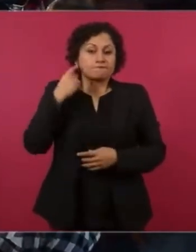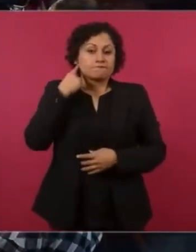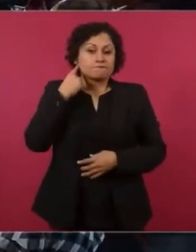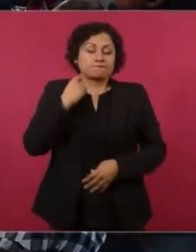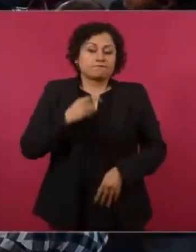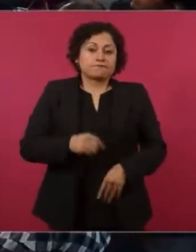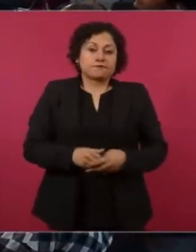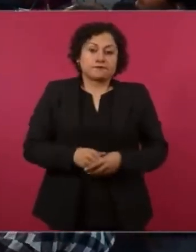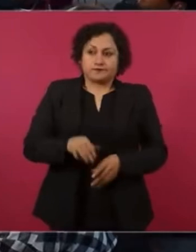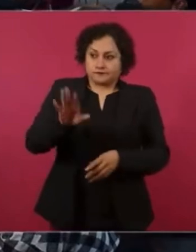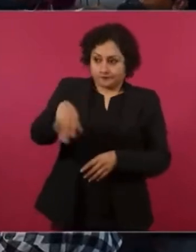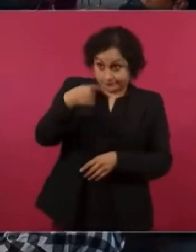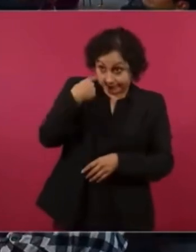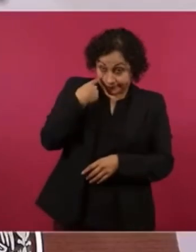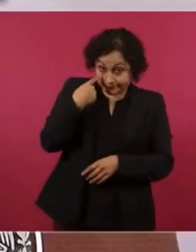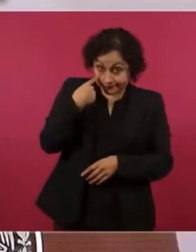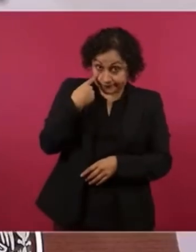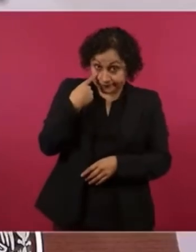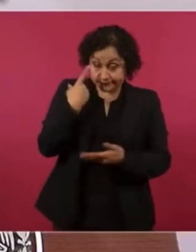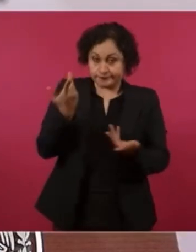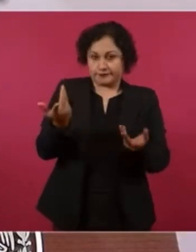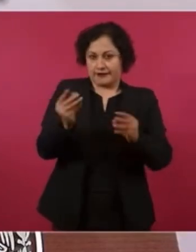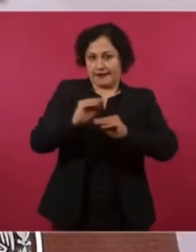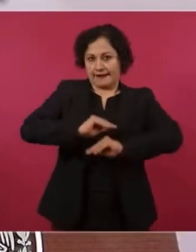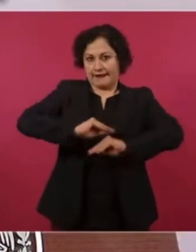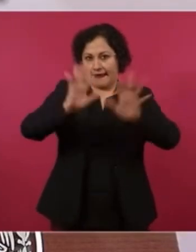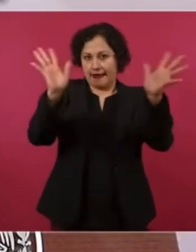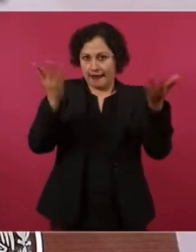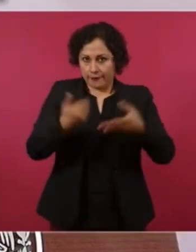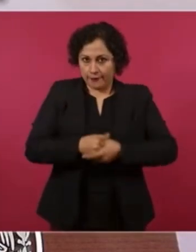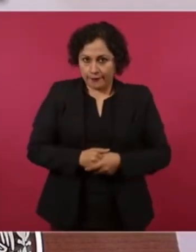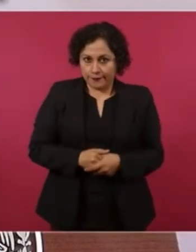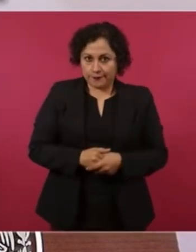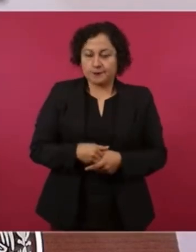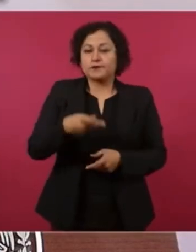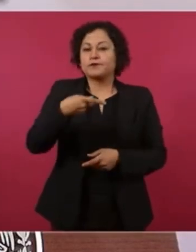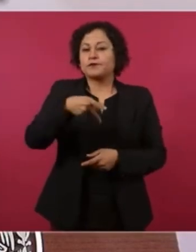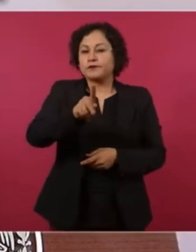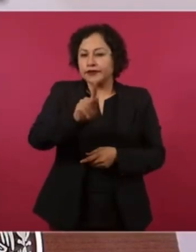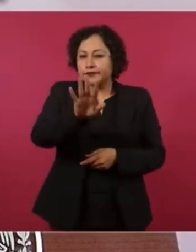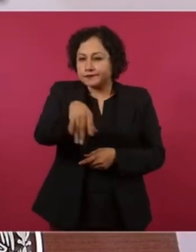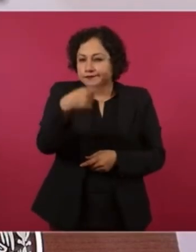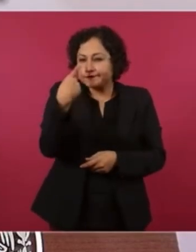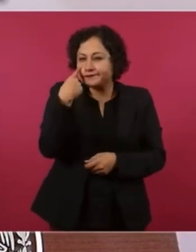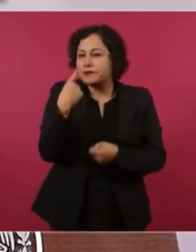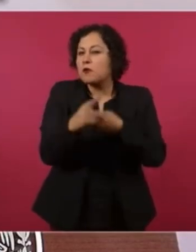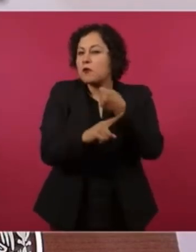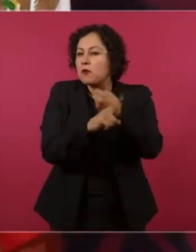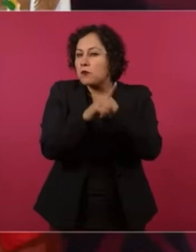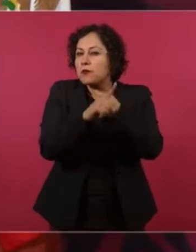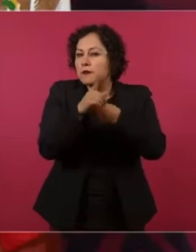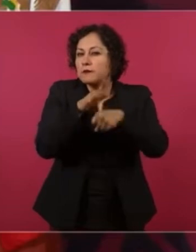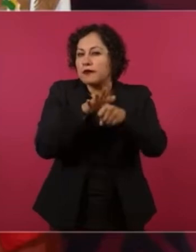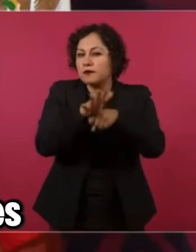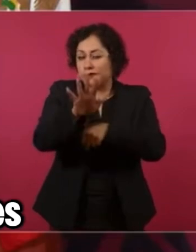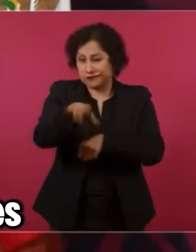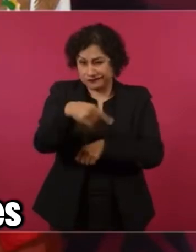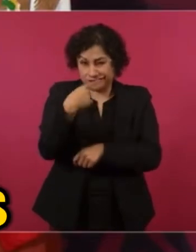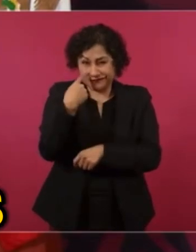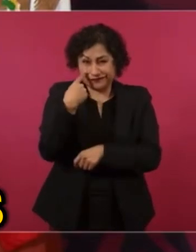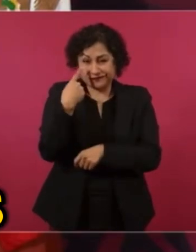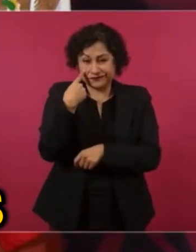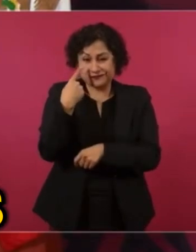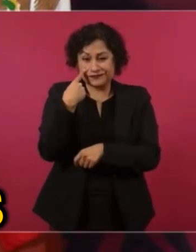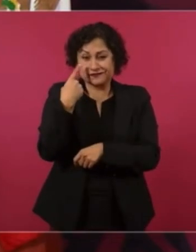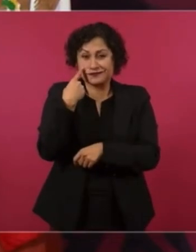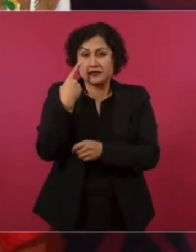¿Sospechoso que la hayan quitado de la lista, Pablo? Mira, pues sí, claro que sí. El problema es, mira, hay un montón de gente que estuvo en las